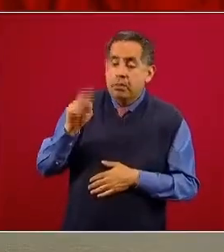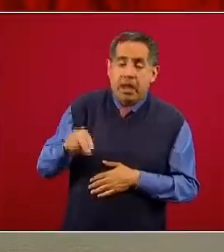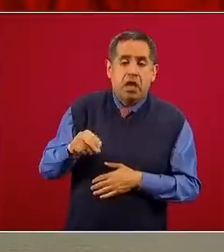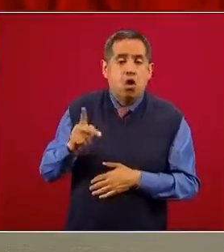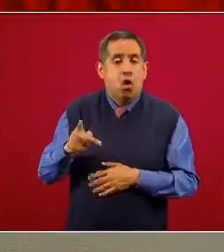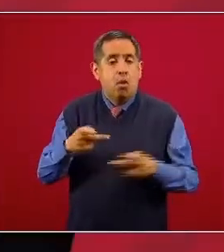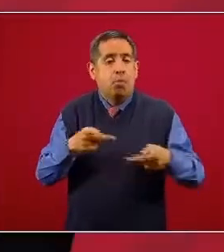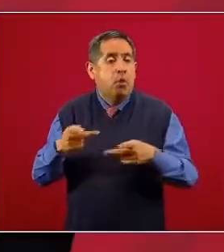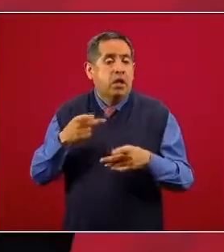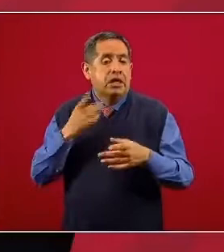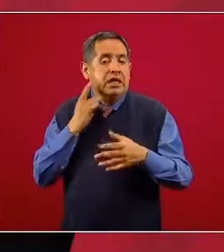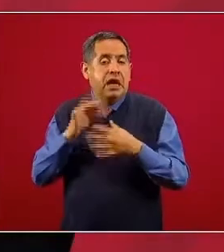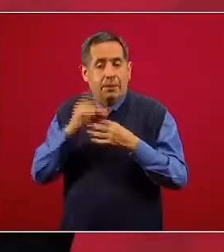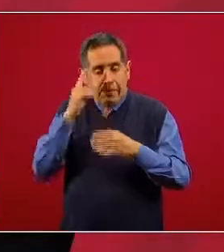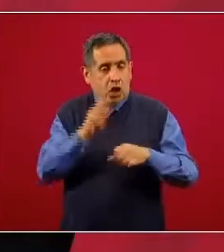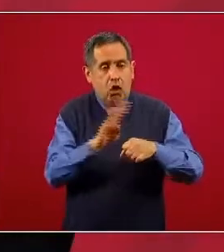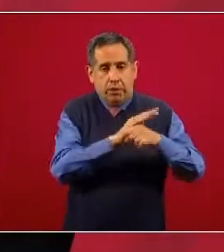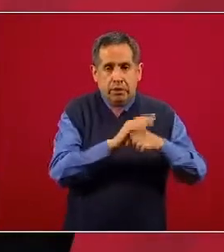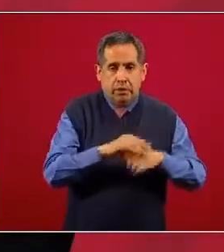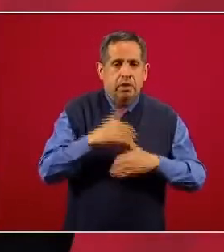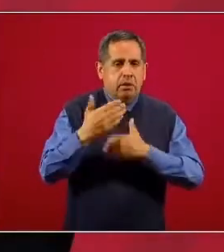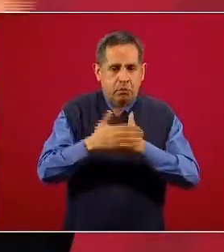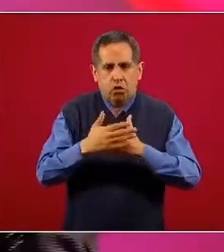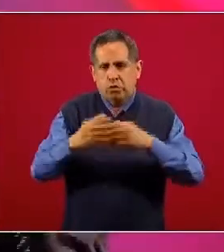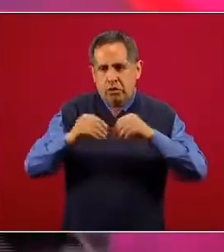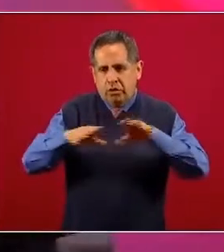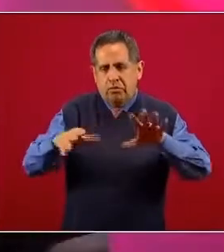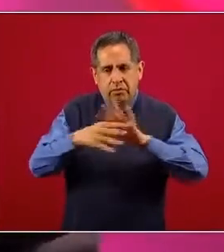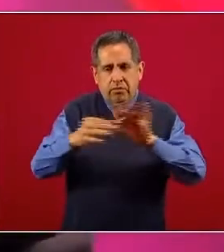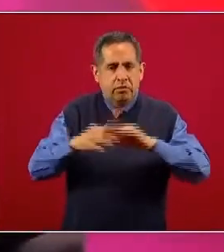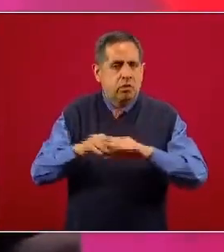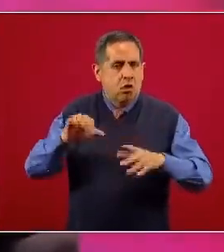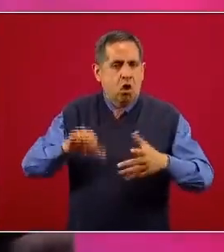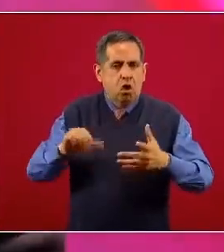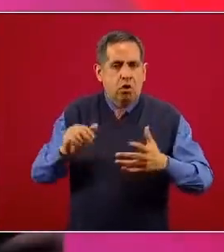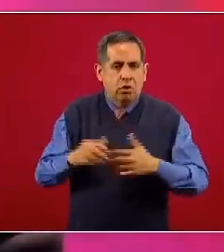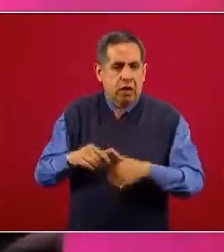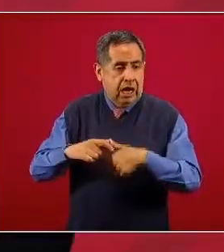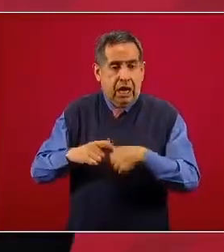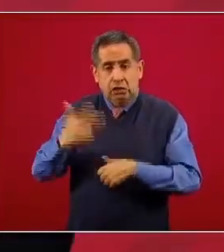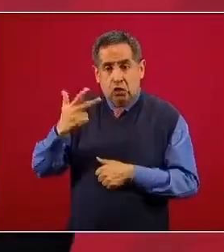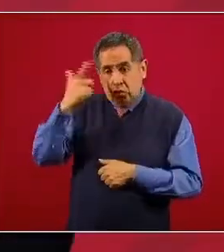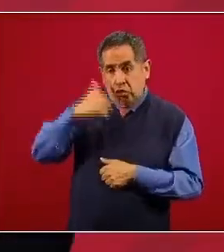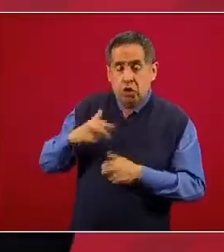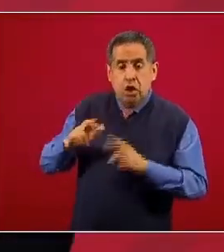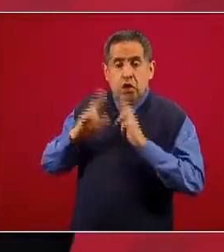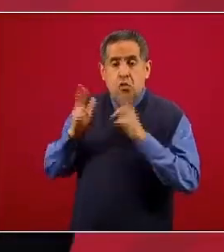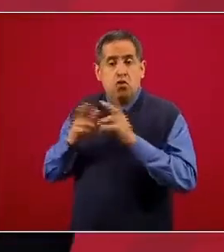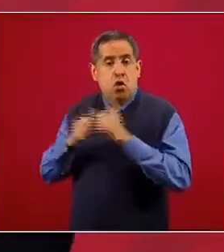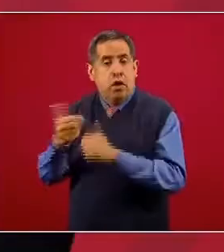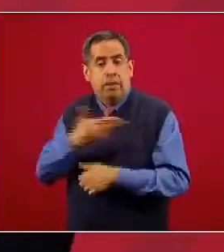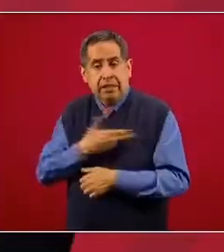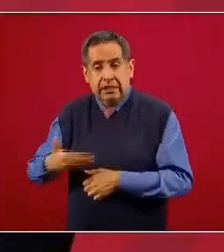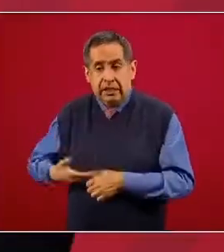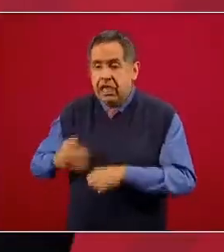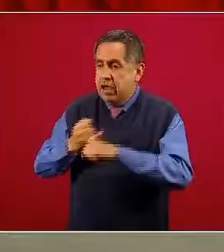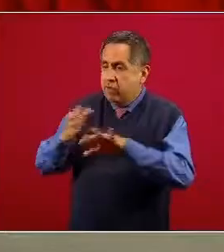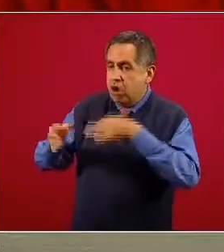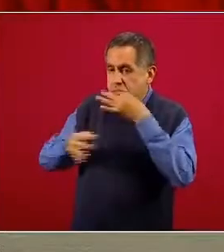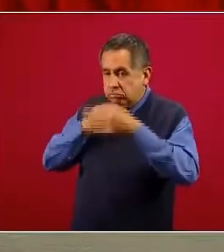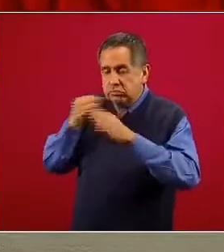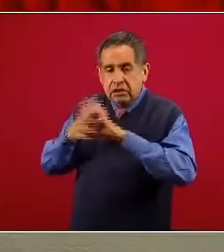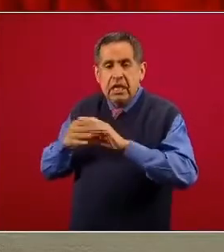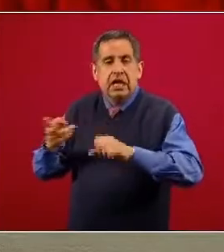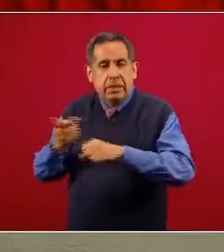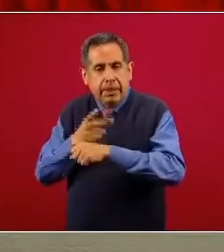nacional de vacunación contra COVID, la vamos a ir informando. Hoy mismo tenemos a las 8 la reunión con el presidente para informarle el